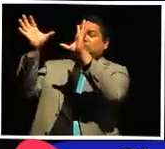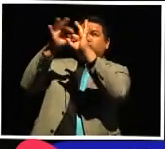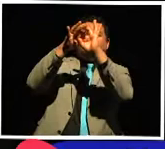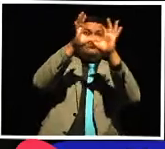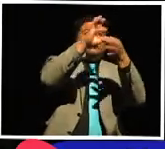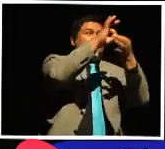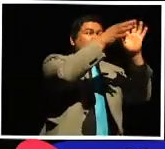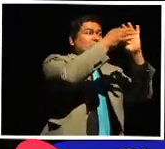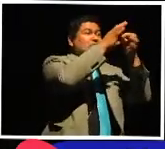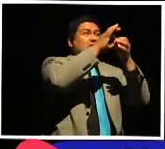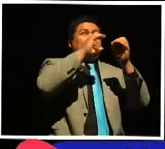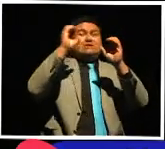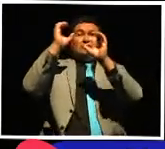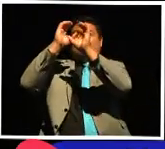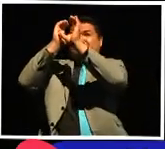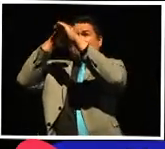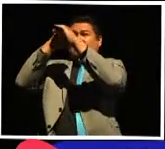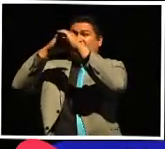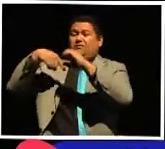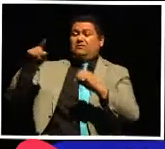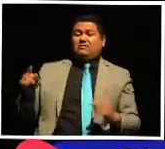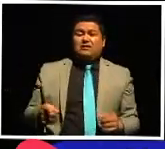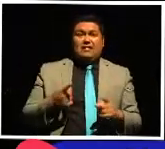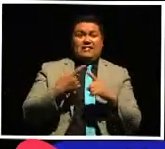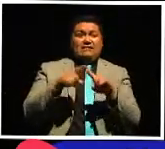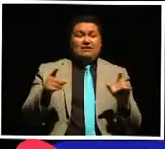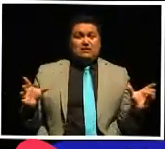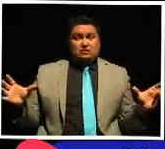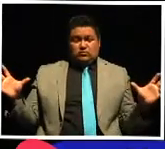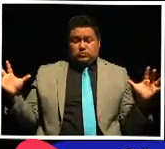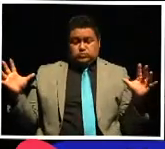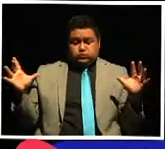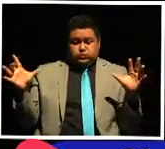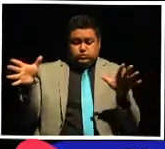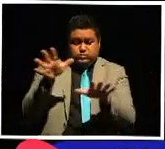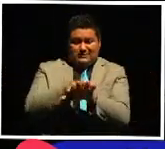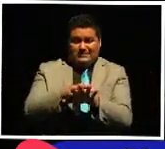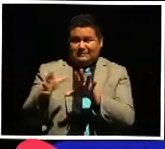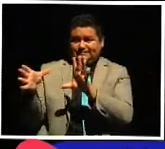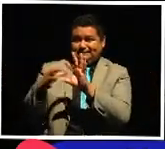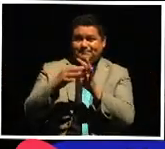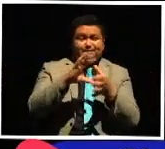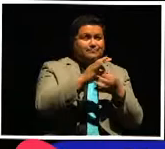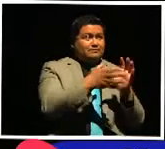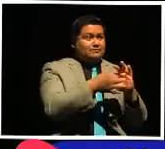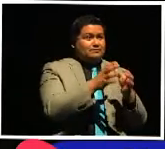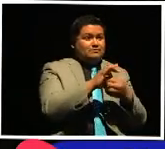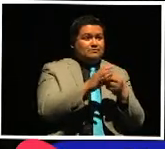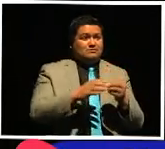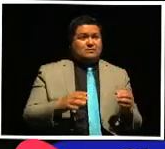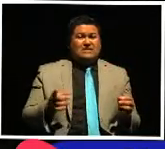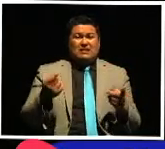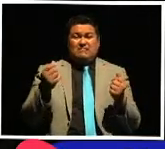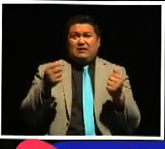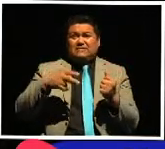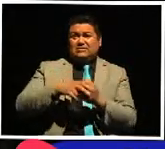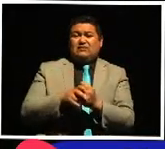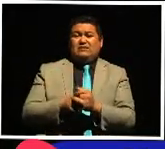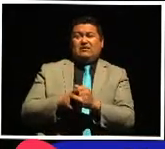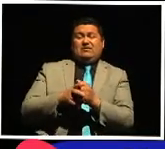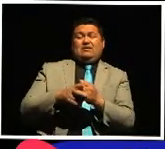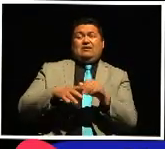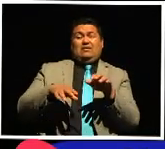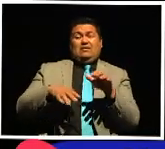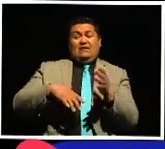Tierra. Chiquititos. Telescopios chiquititos. Pero si funciona todo junto, uno puede combinar los señales y hacer un telescopio virtual el tamaño